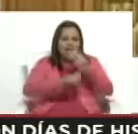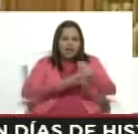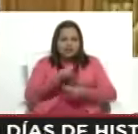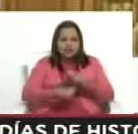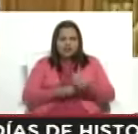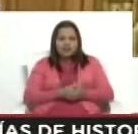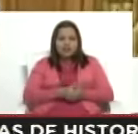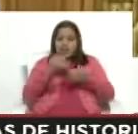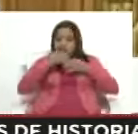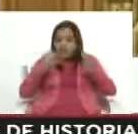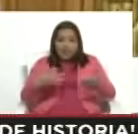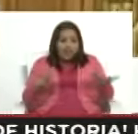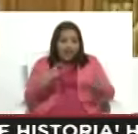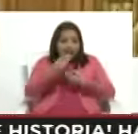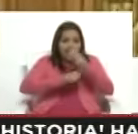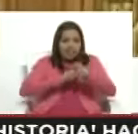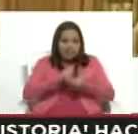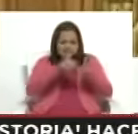En verdad, ¿de qué están hechos?